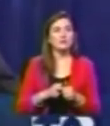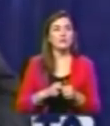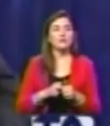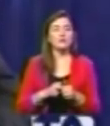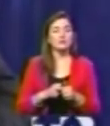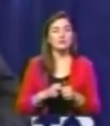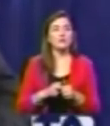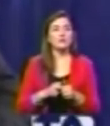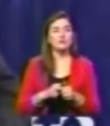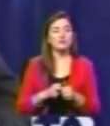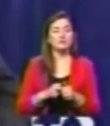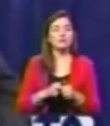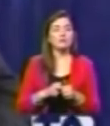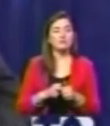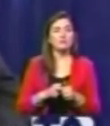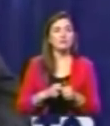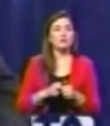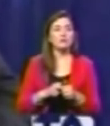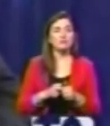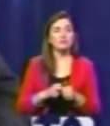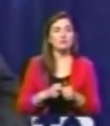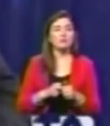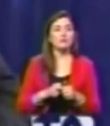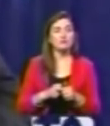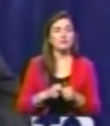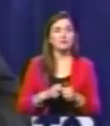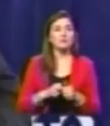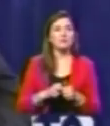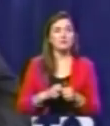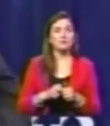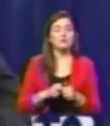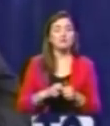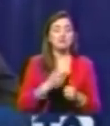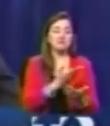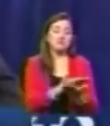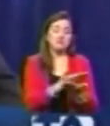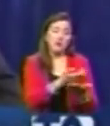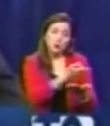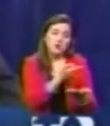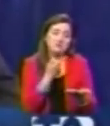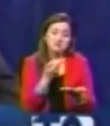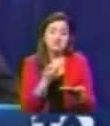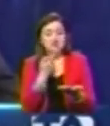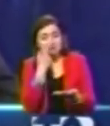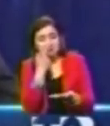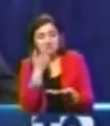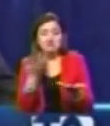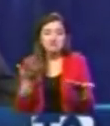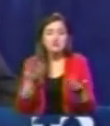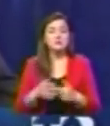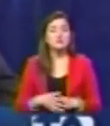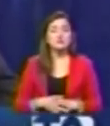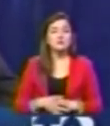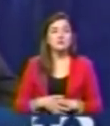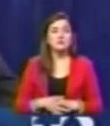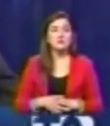fiscal, perdón. Entonces ahí se discutió, siendo esta una línea interesante que se planteó, pero que conlleva también